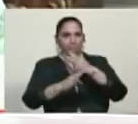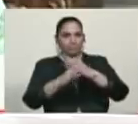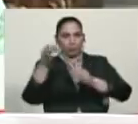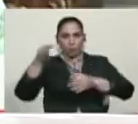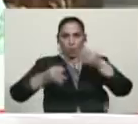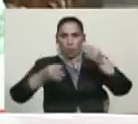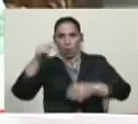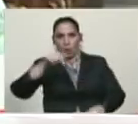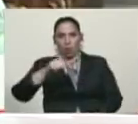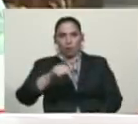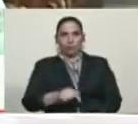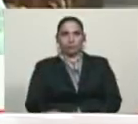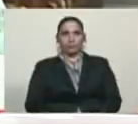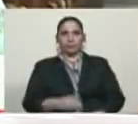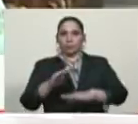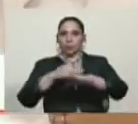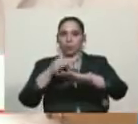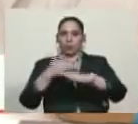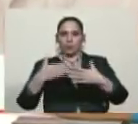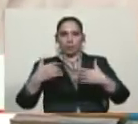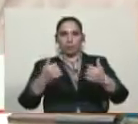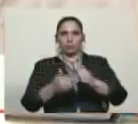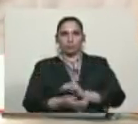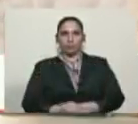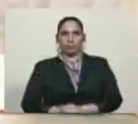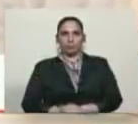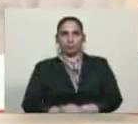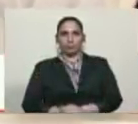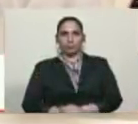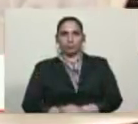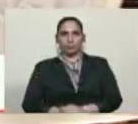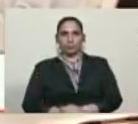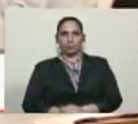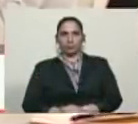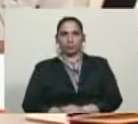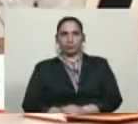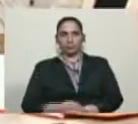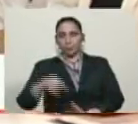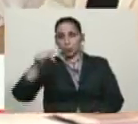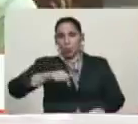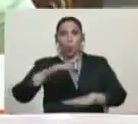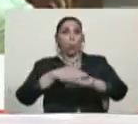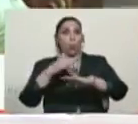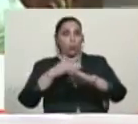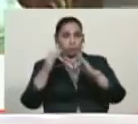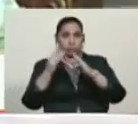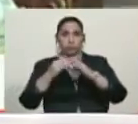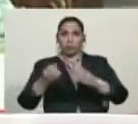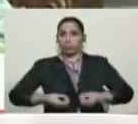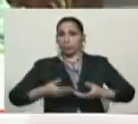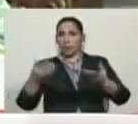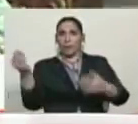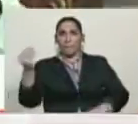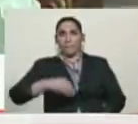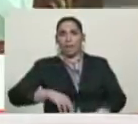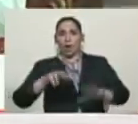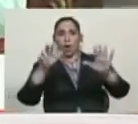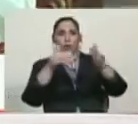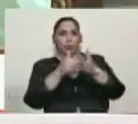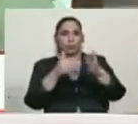hoy jueves de salud hoy es jueves de vivienda también se están entregando más de 11 mil viviendas